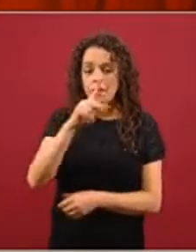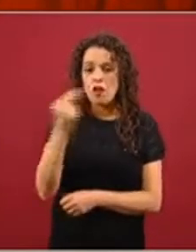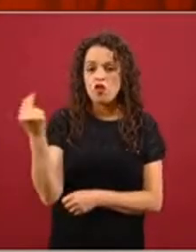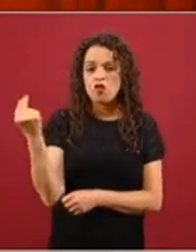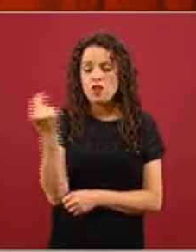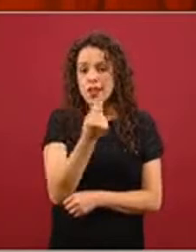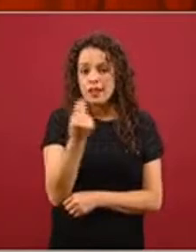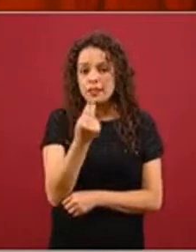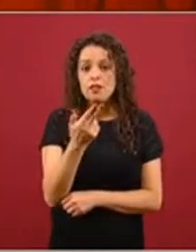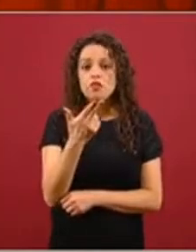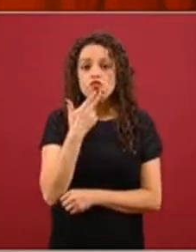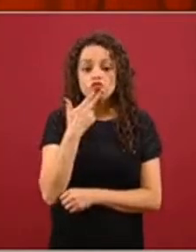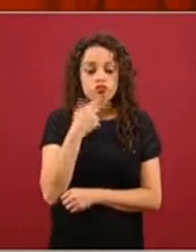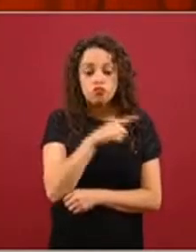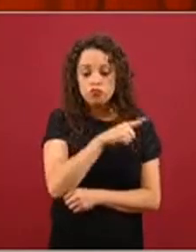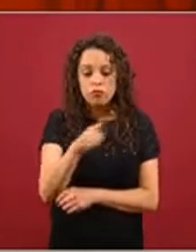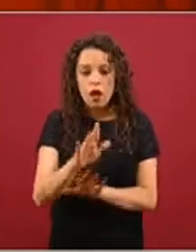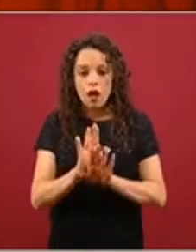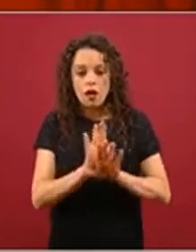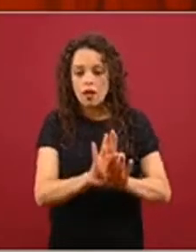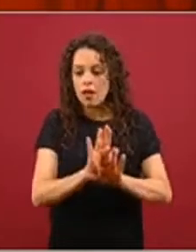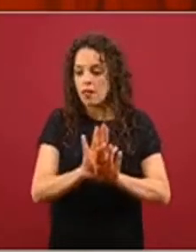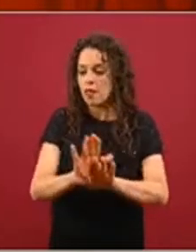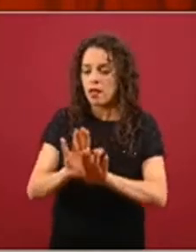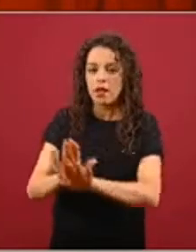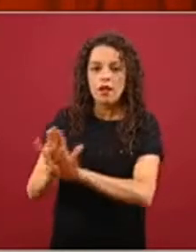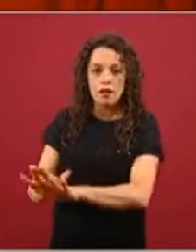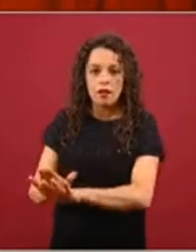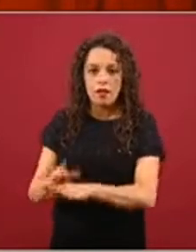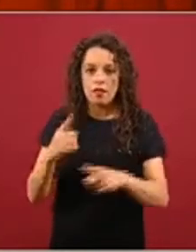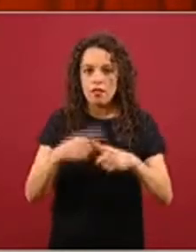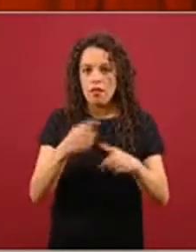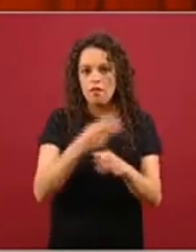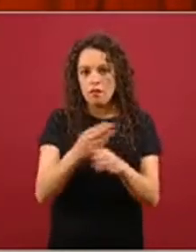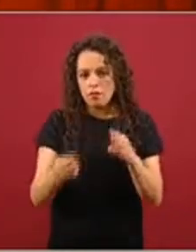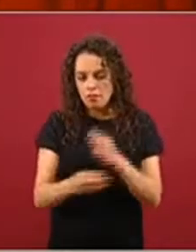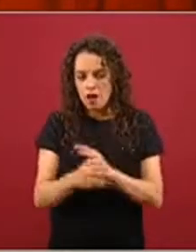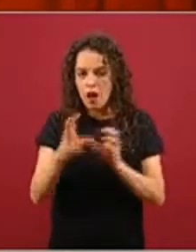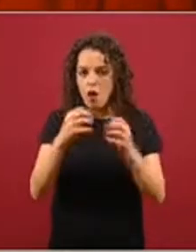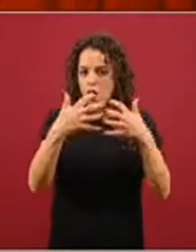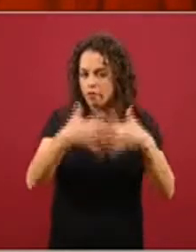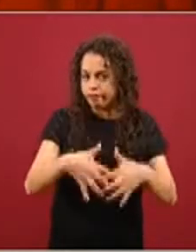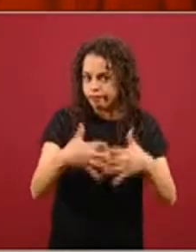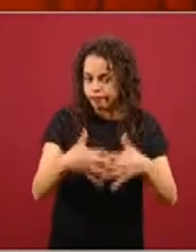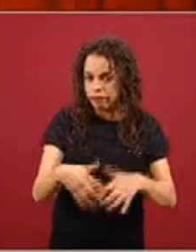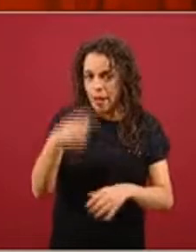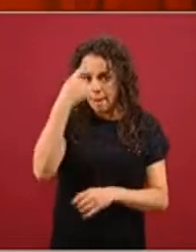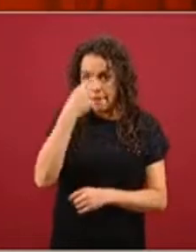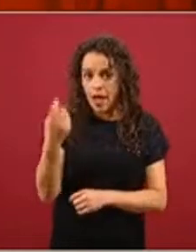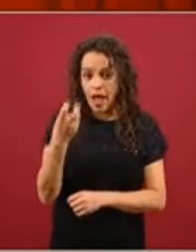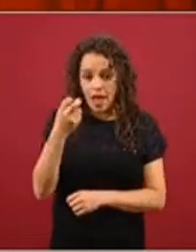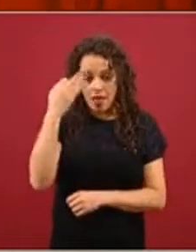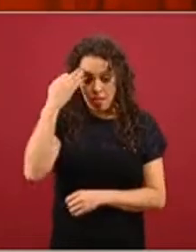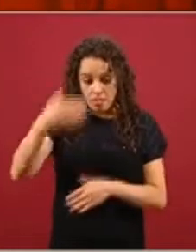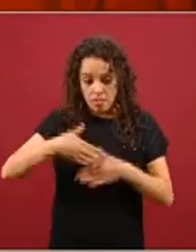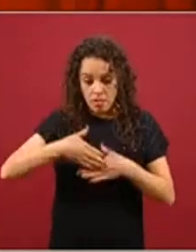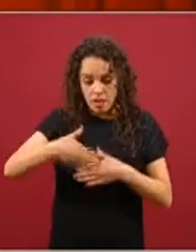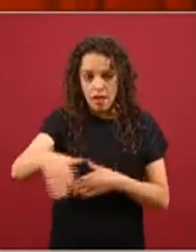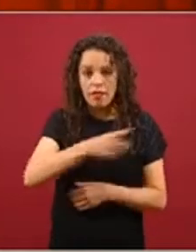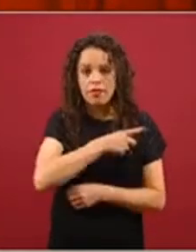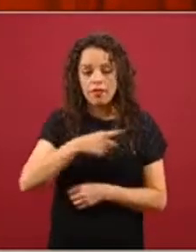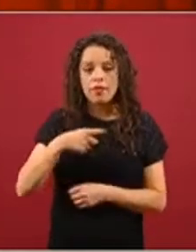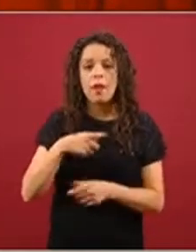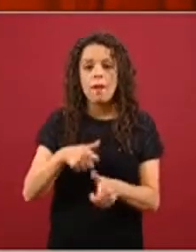la reconversión, pero asegurar que durante todo este periodo pueda continuar la operación de